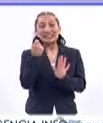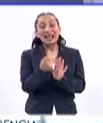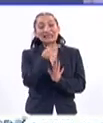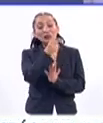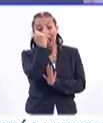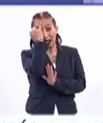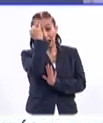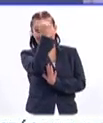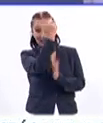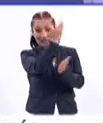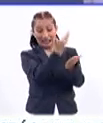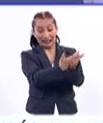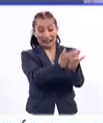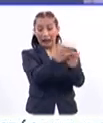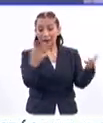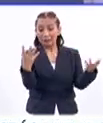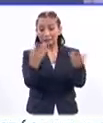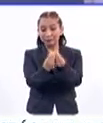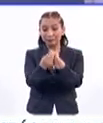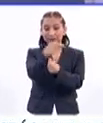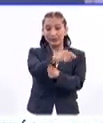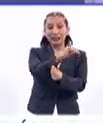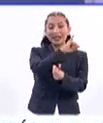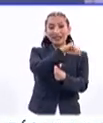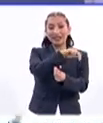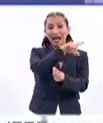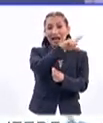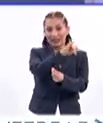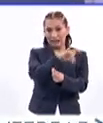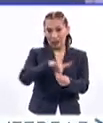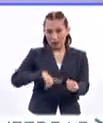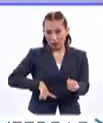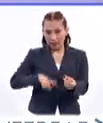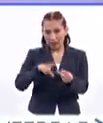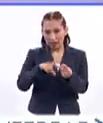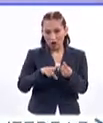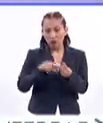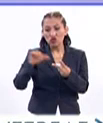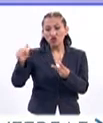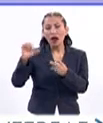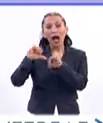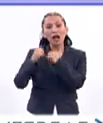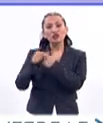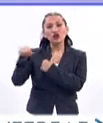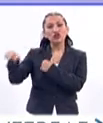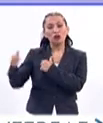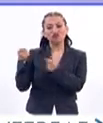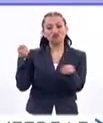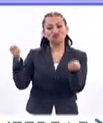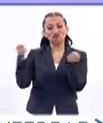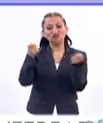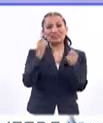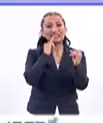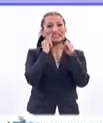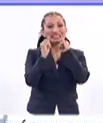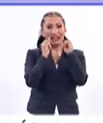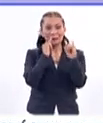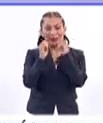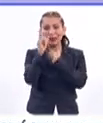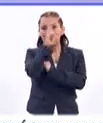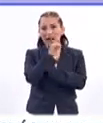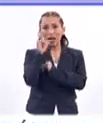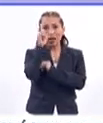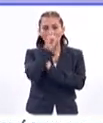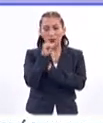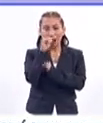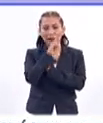de una iniciativa conjunta entre el INALI, el gobierno, y una asociación que coordina a intérpretes de